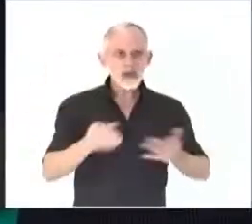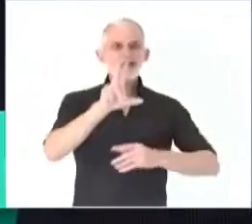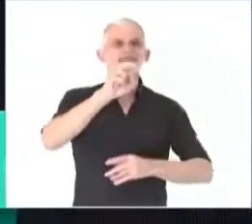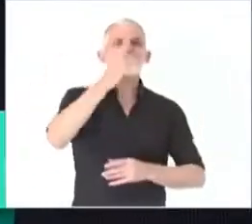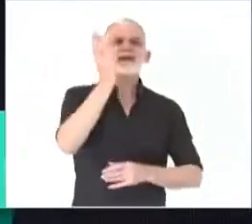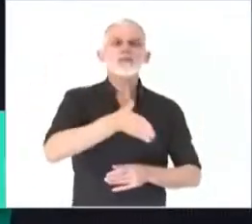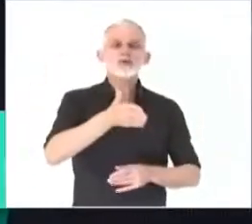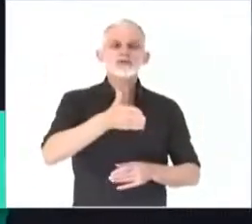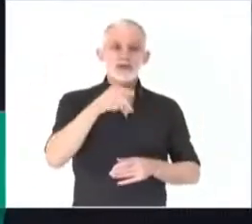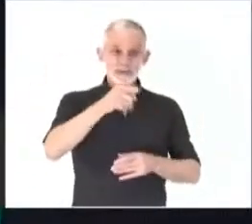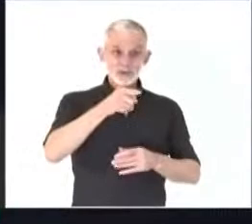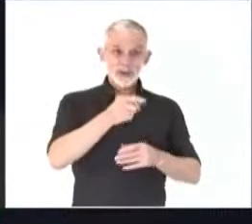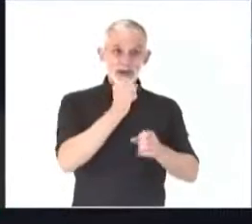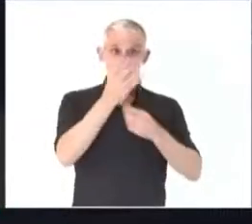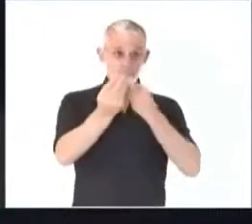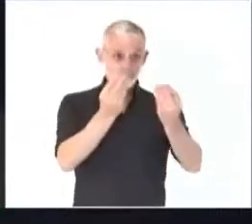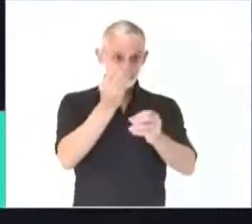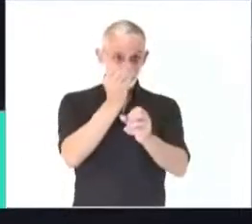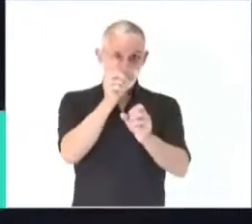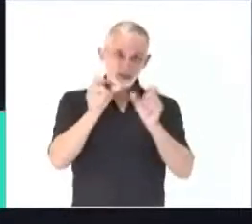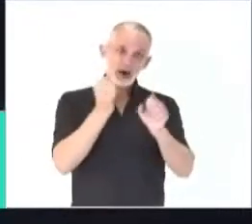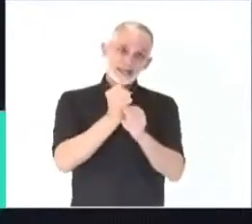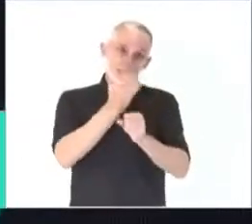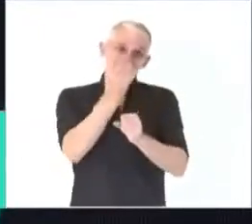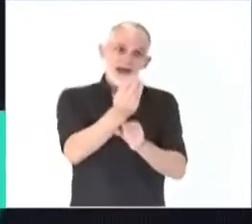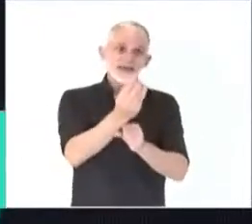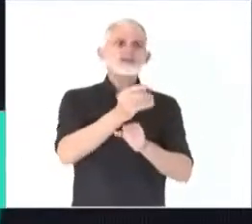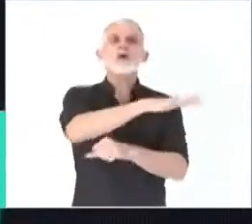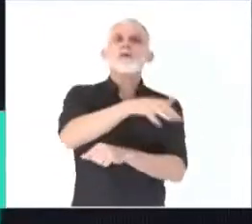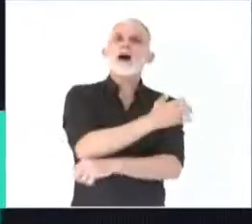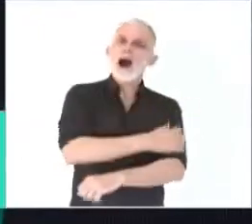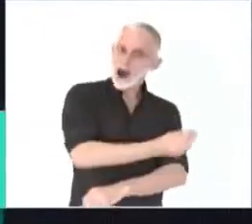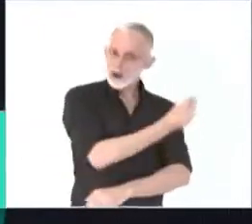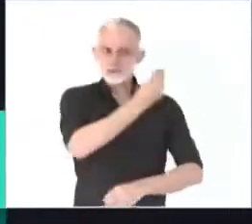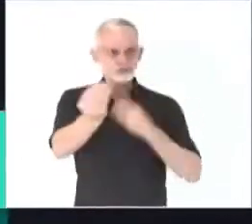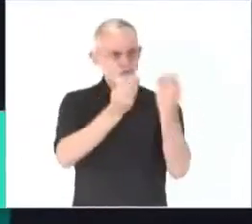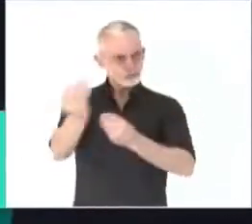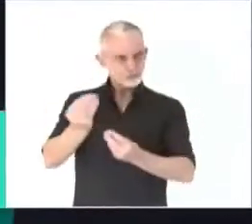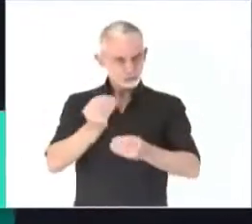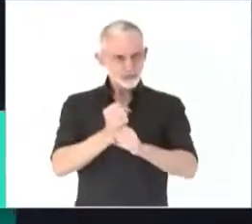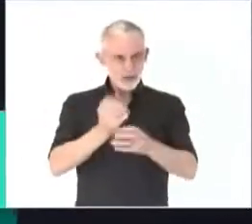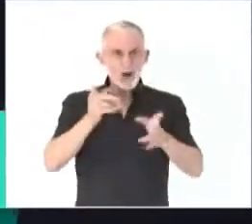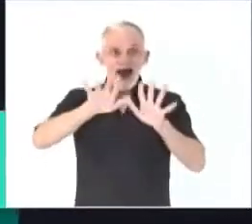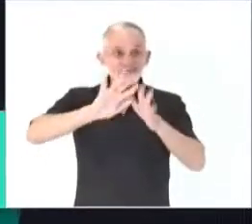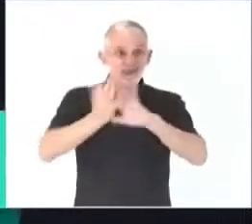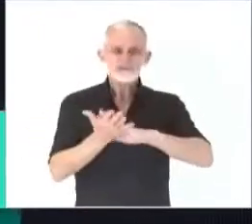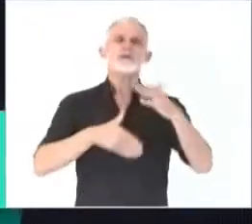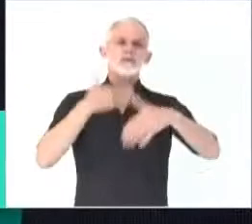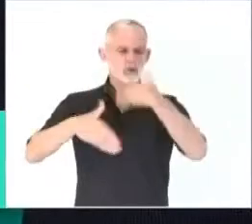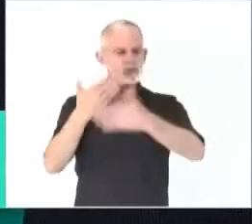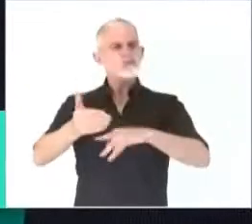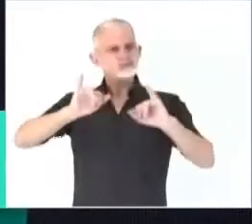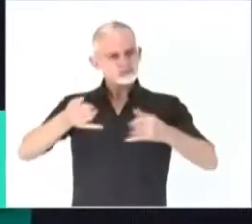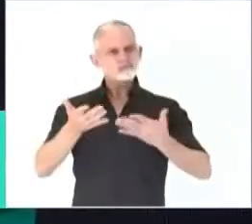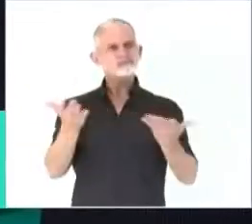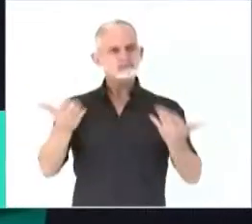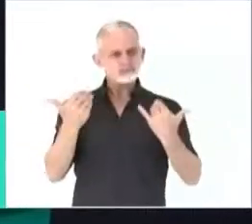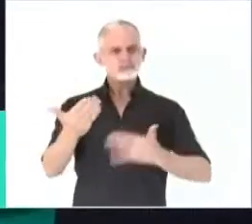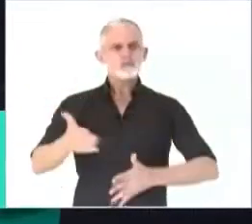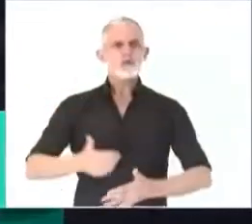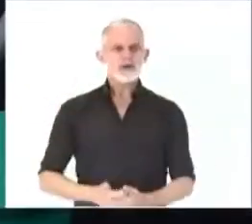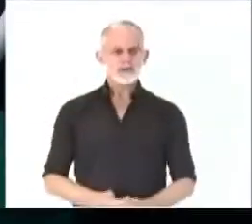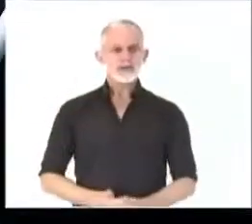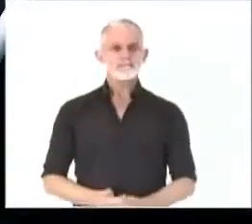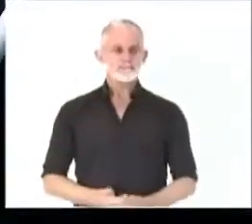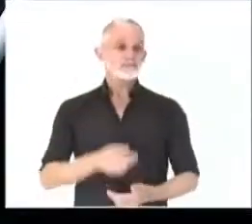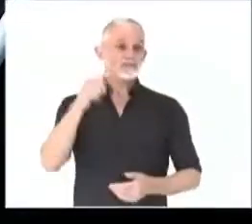30% de sus trabajadores que son del barrio Ese es el camino para salir adelante y ese es el camino del Progreso que queremos incorporar en